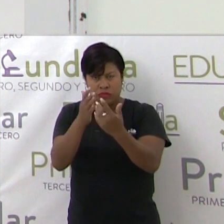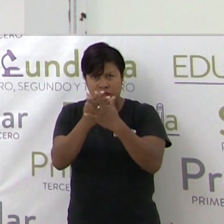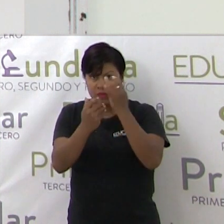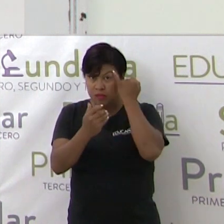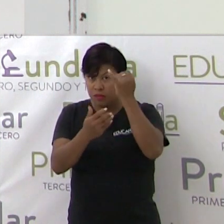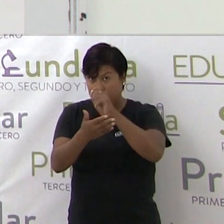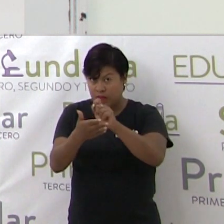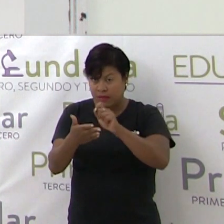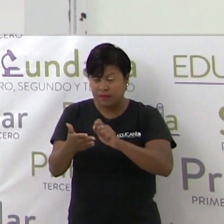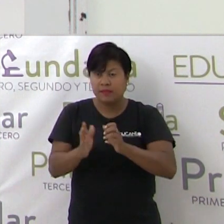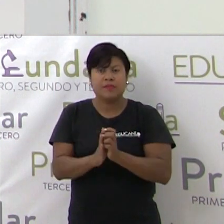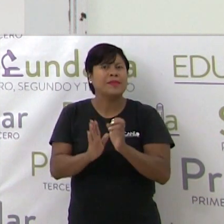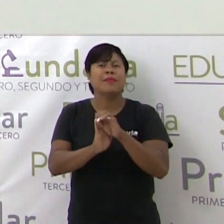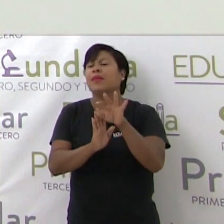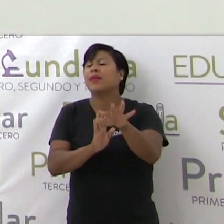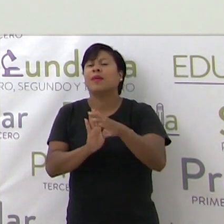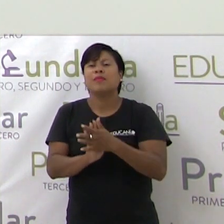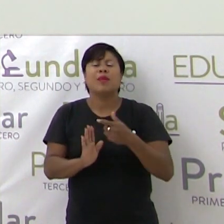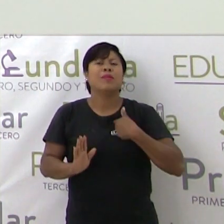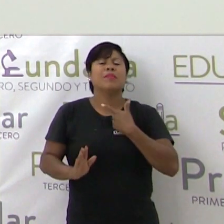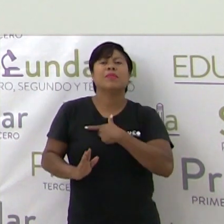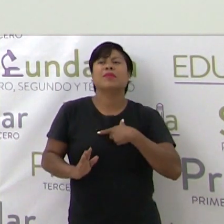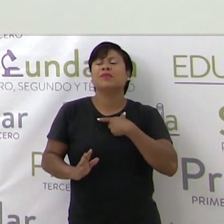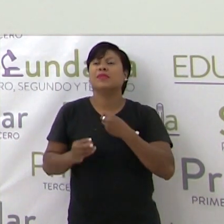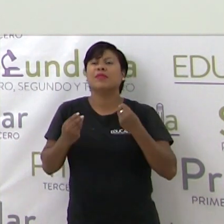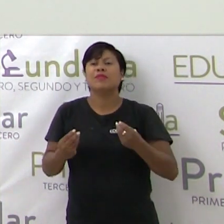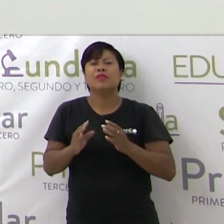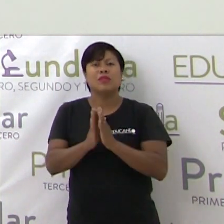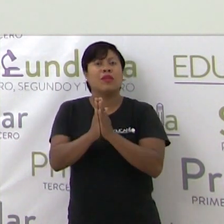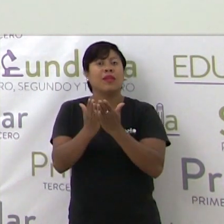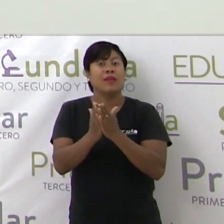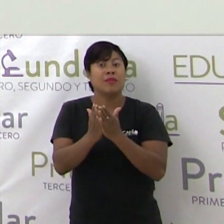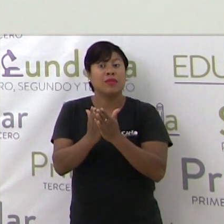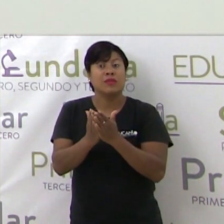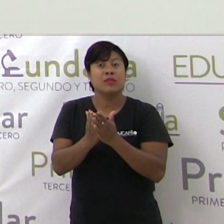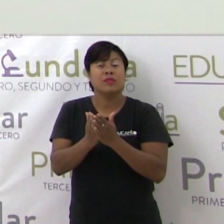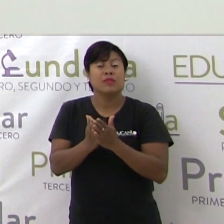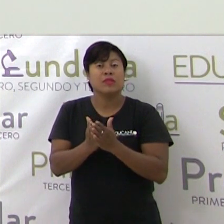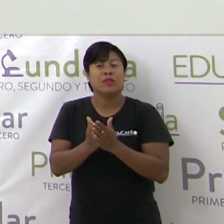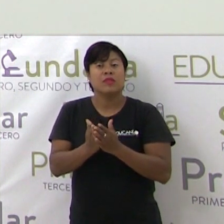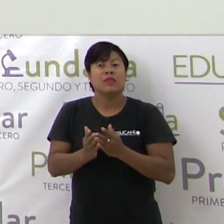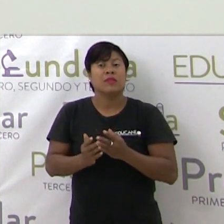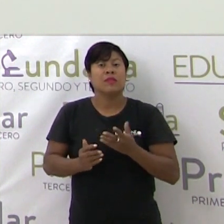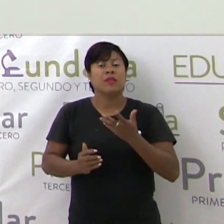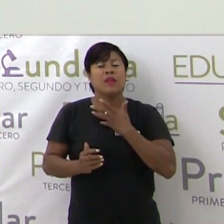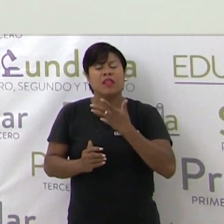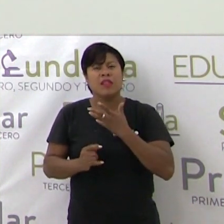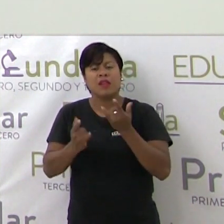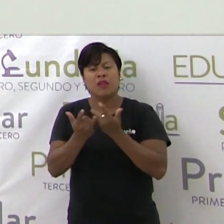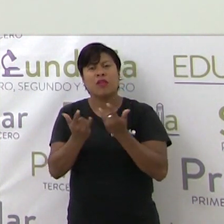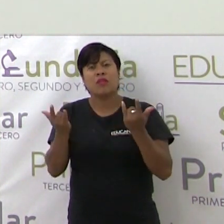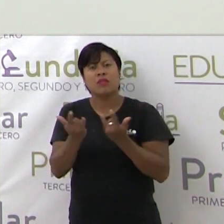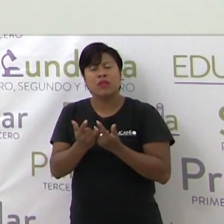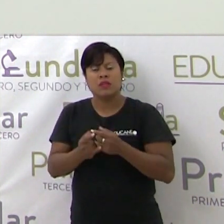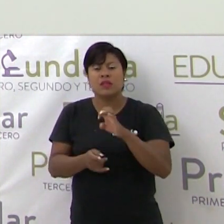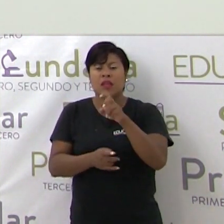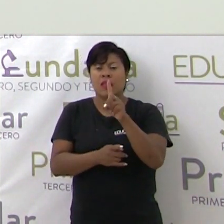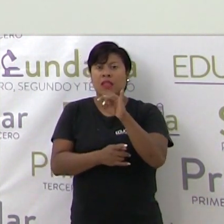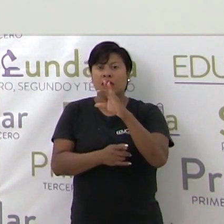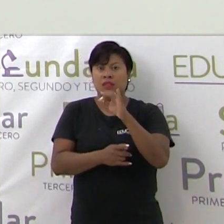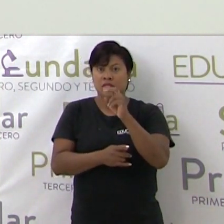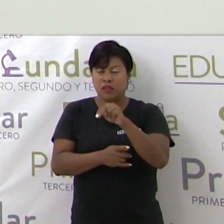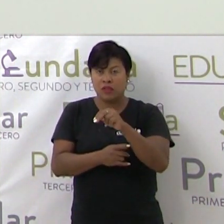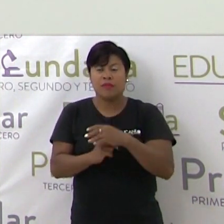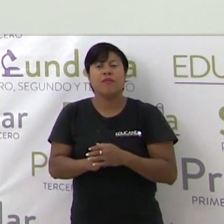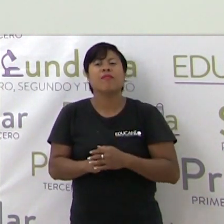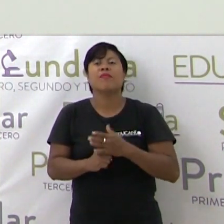si a mí, por ejemplo, me gustan mucho los libros que tienen que ver con historias de ficción, pues me voy a